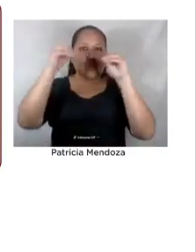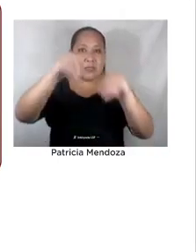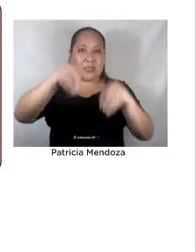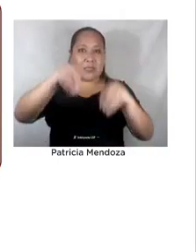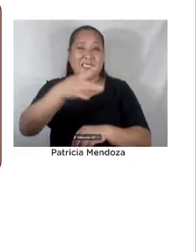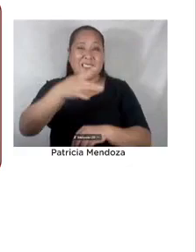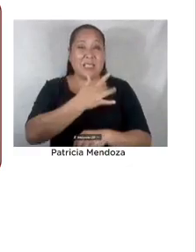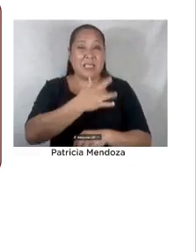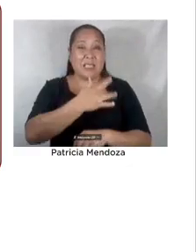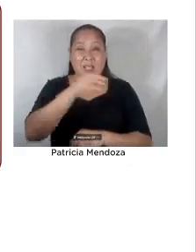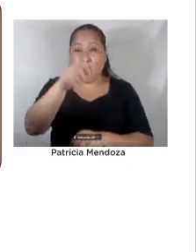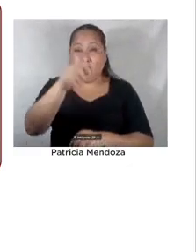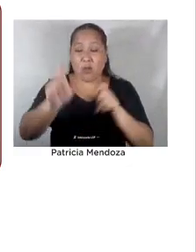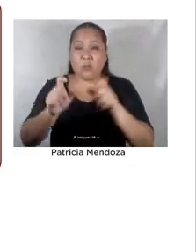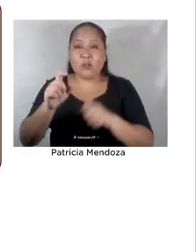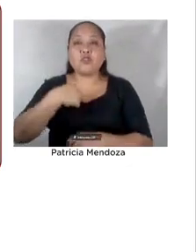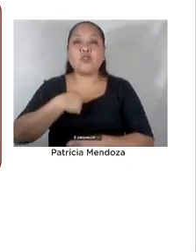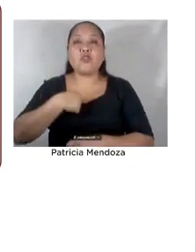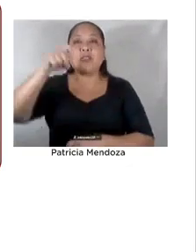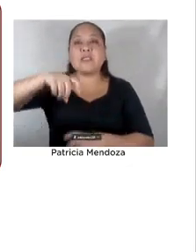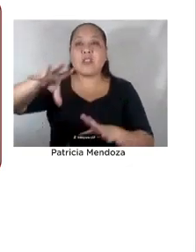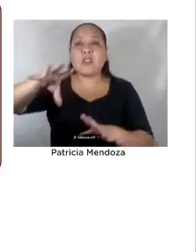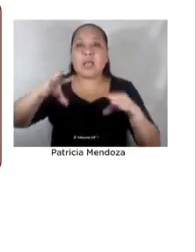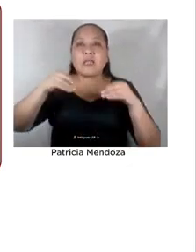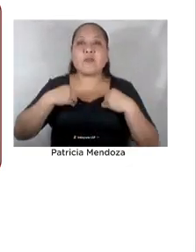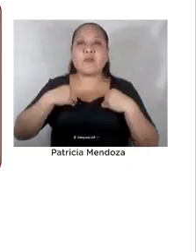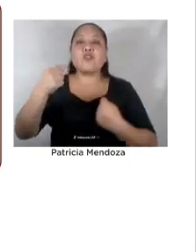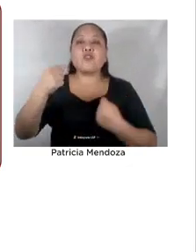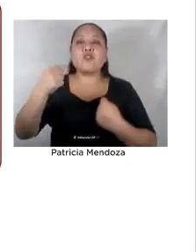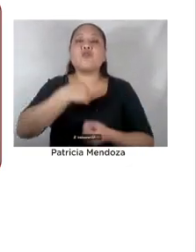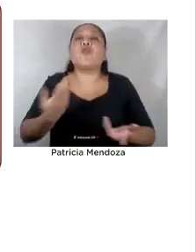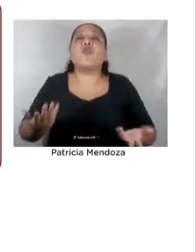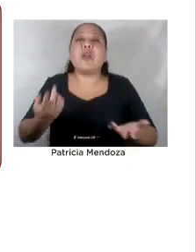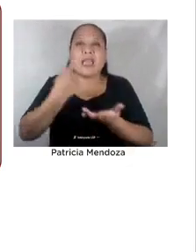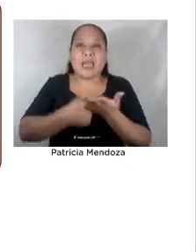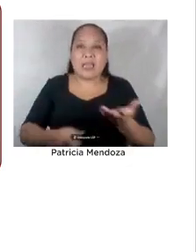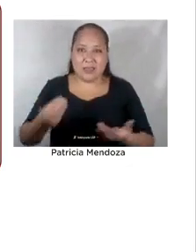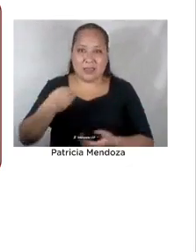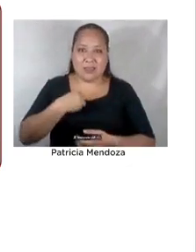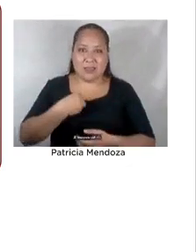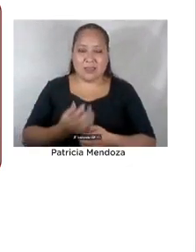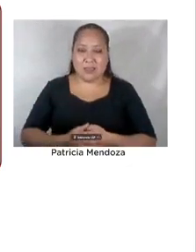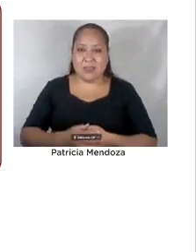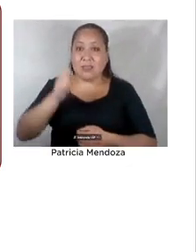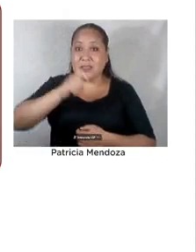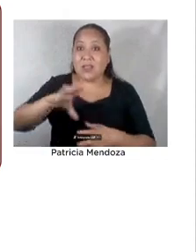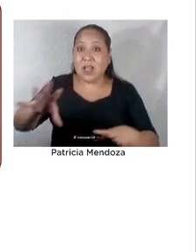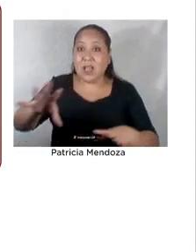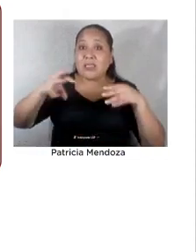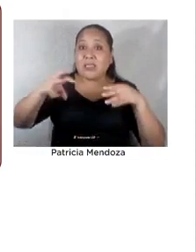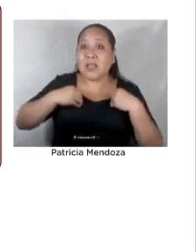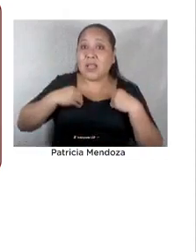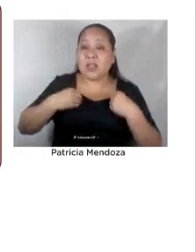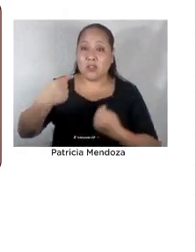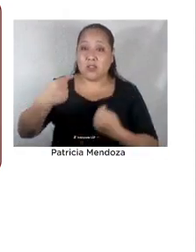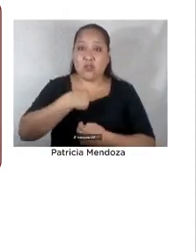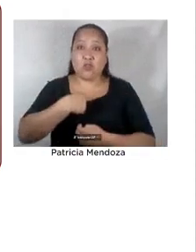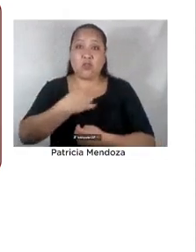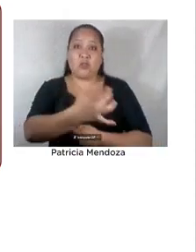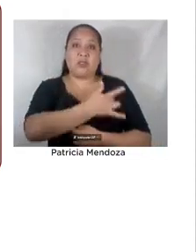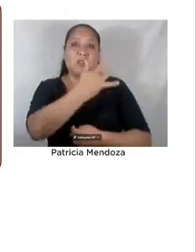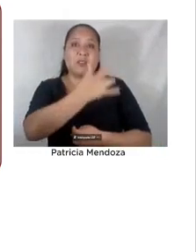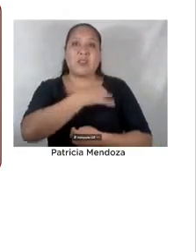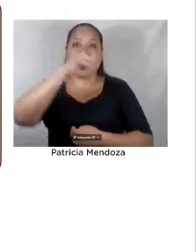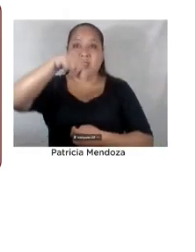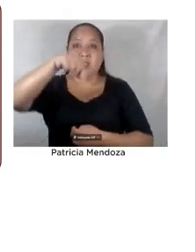del otro, yo tengo primero que reconocer lo que yo traigo conmigo. Primero tengo que reconocer aquello que yo estoy sintiendo en el